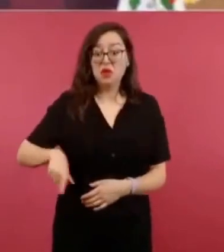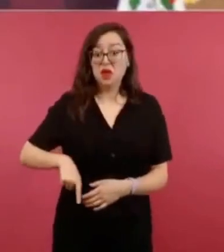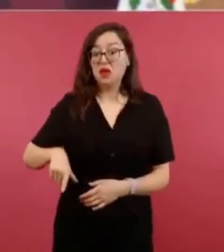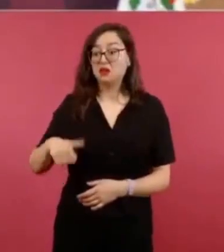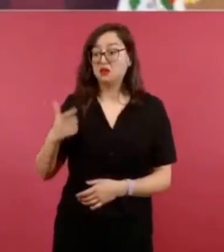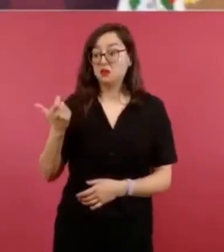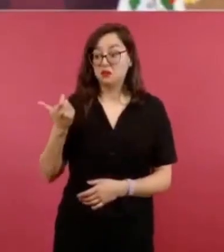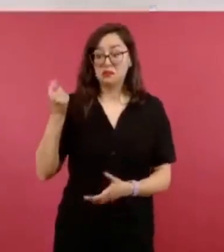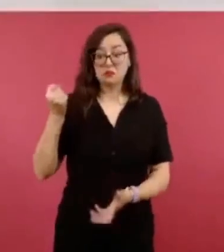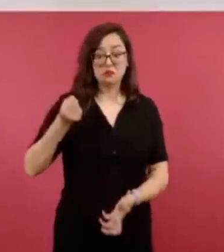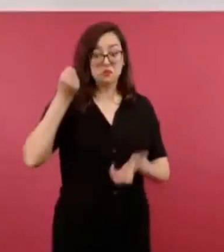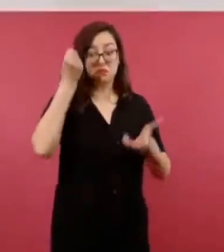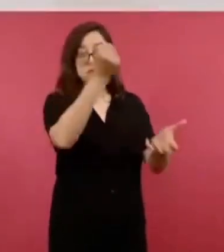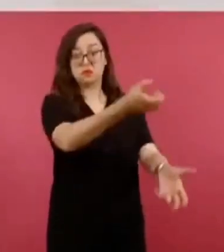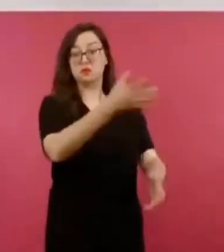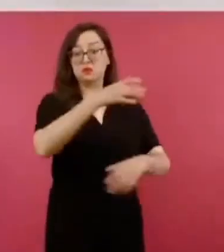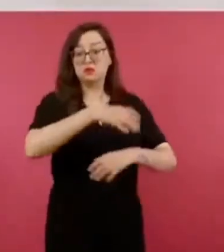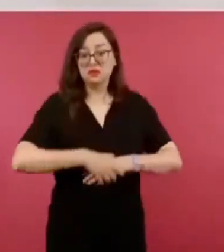que es dinero del pueblo.